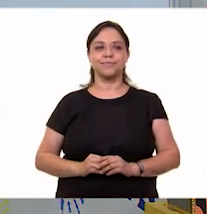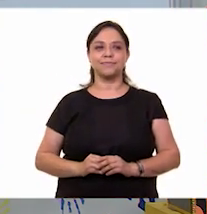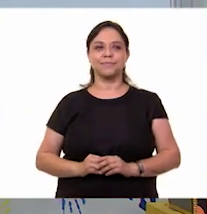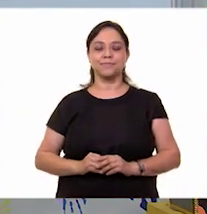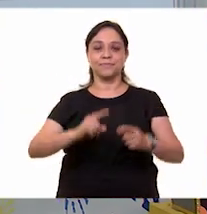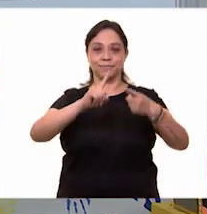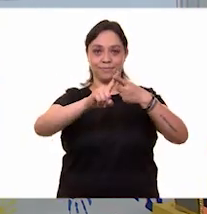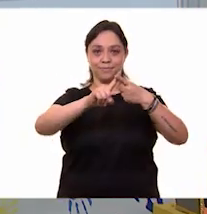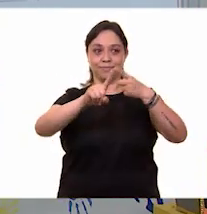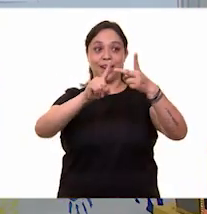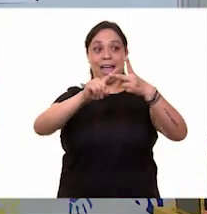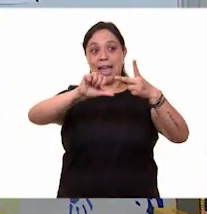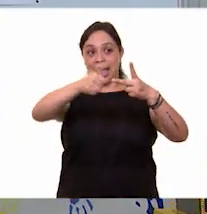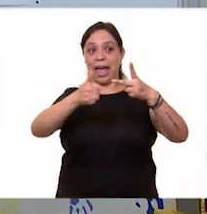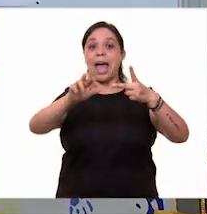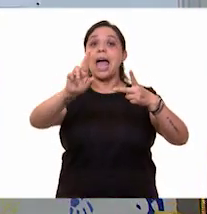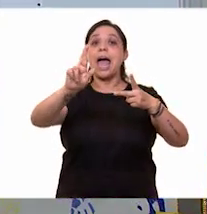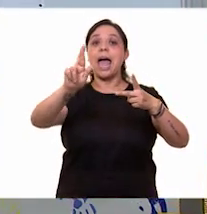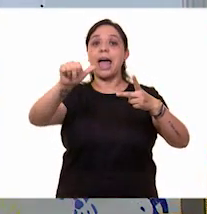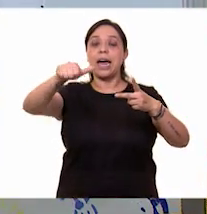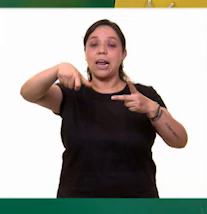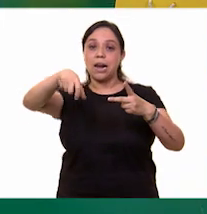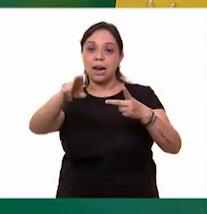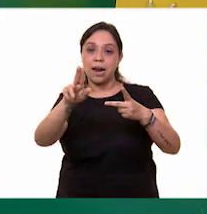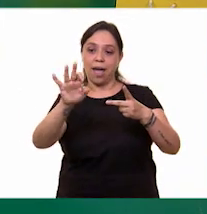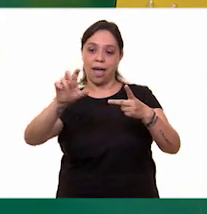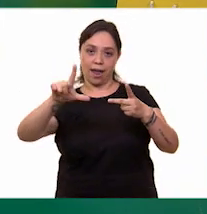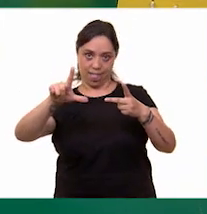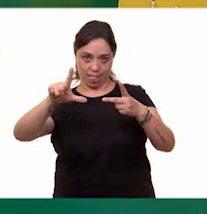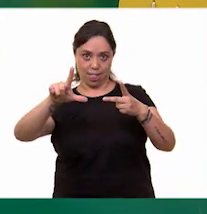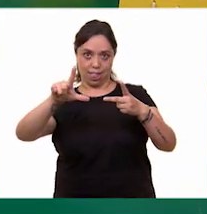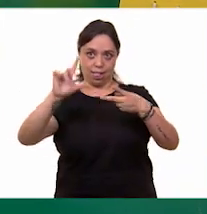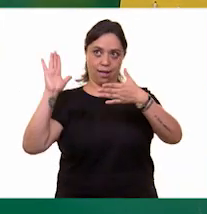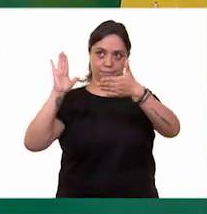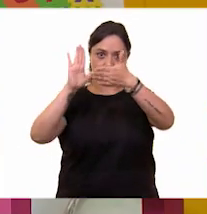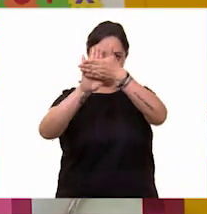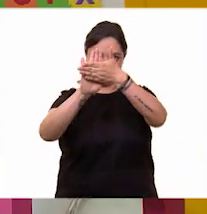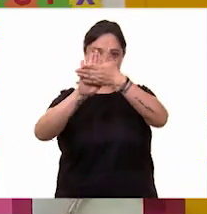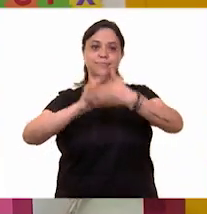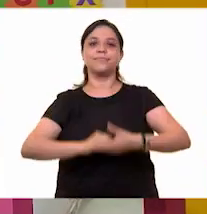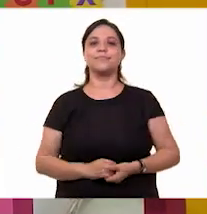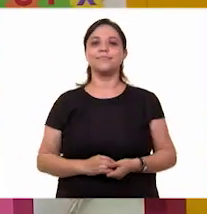Voy a pegar el de Raquel. Muy bien.